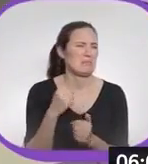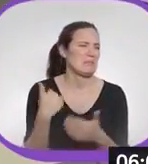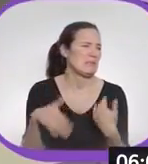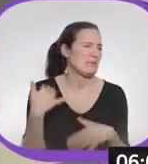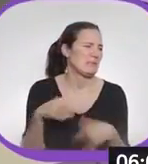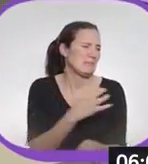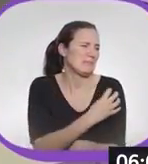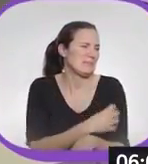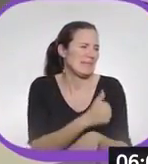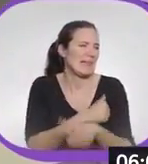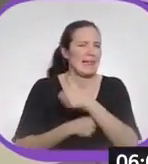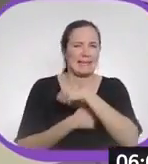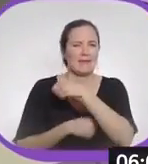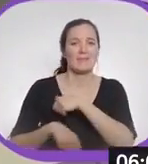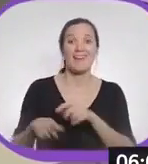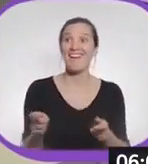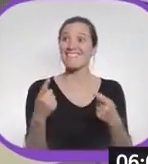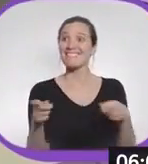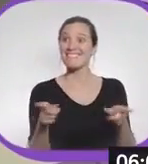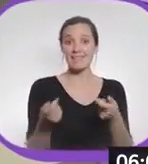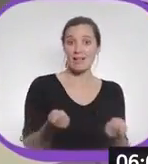¡Sigue bailando, niña murciélago!